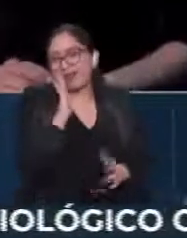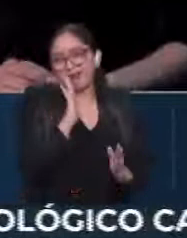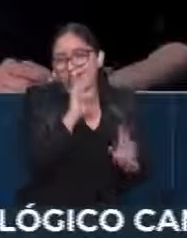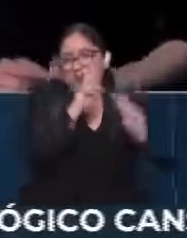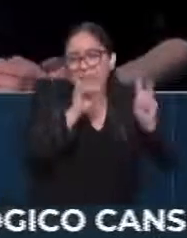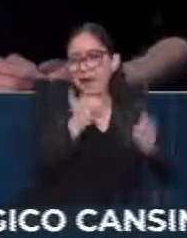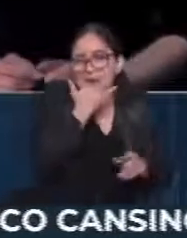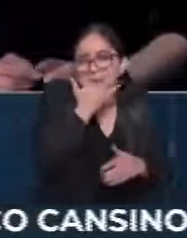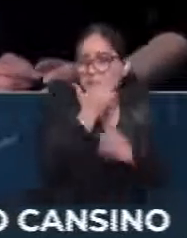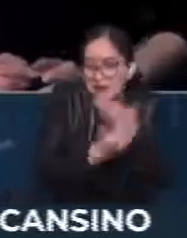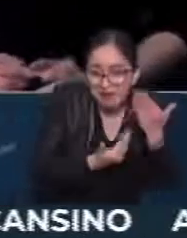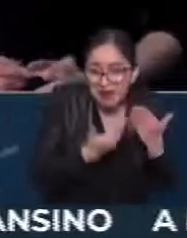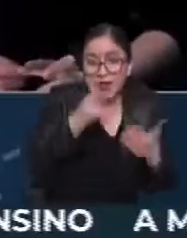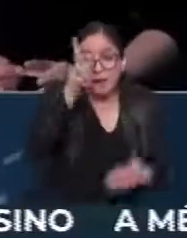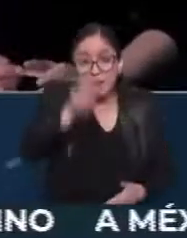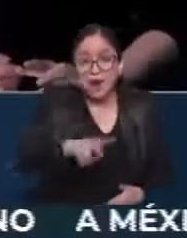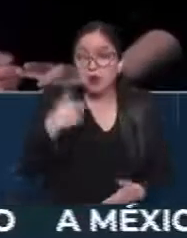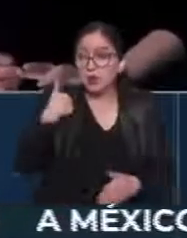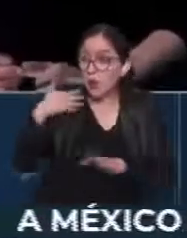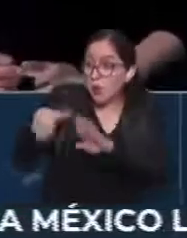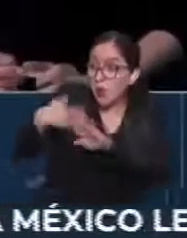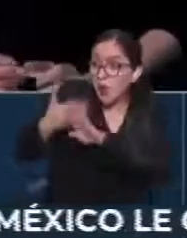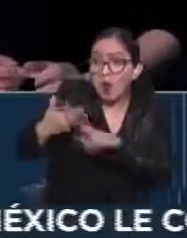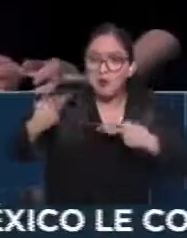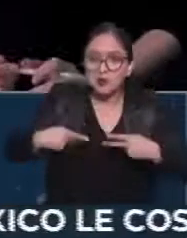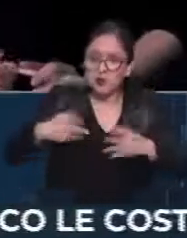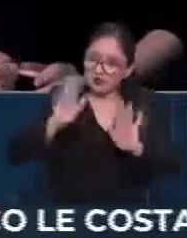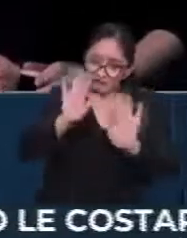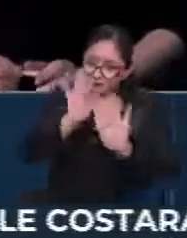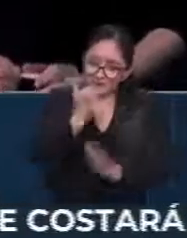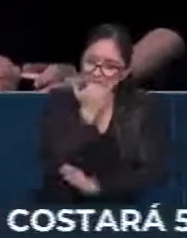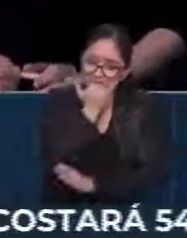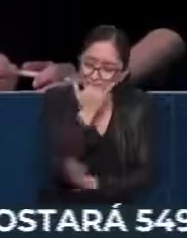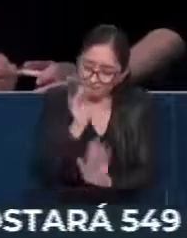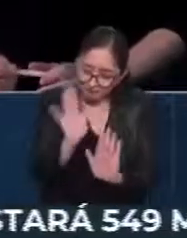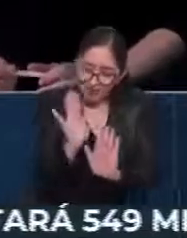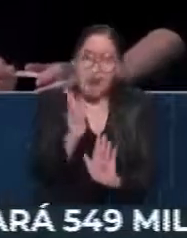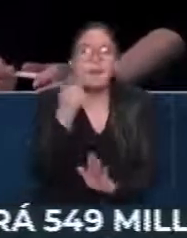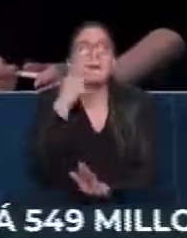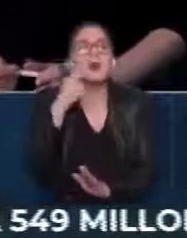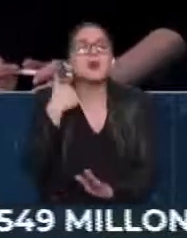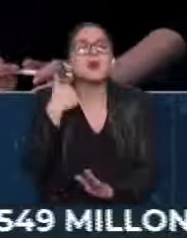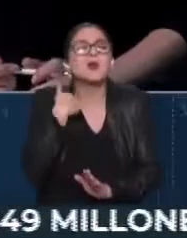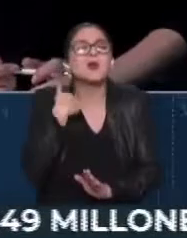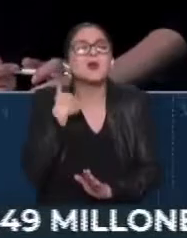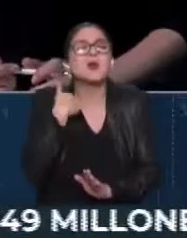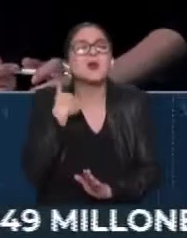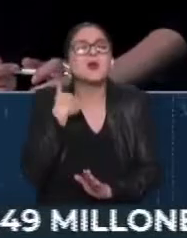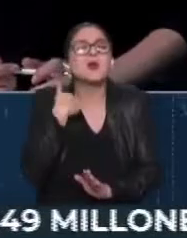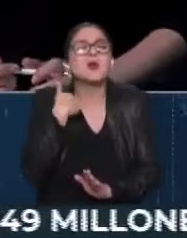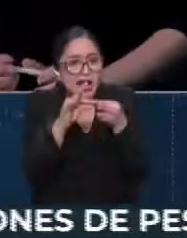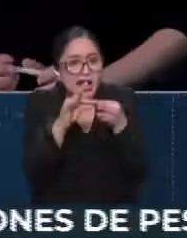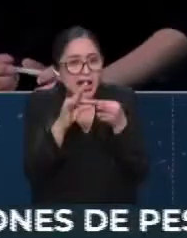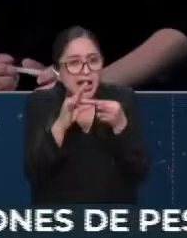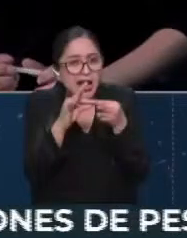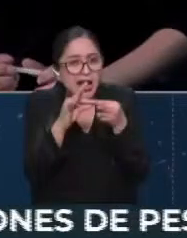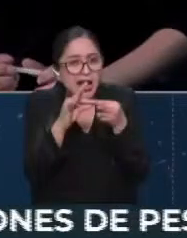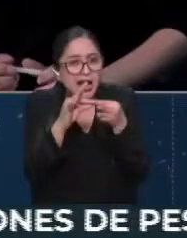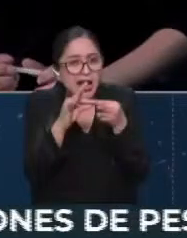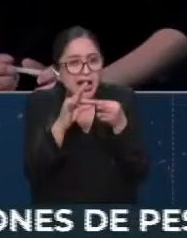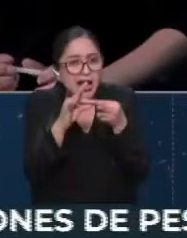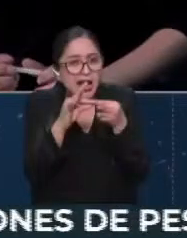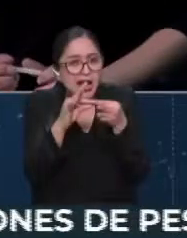Pero si ofendí a alguien fue sin querer. Lo que quiero decir son acontecimientos. Bueno, ¿ustedes consideramos